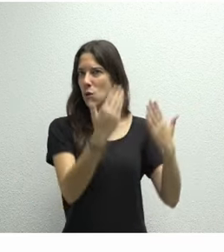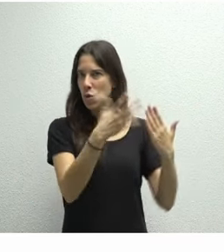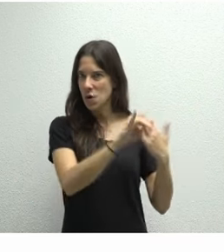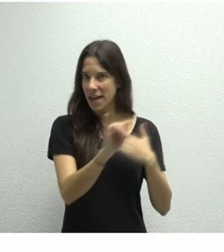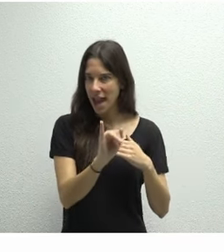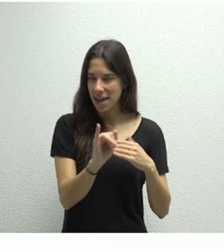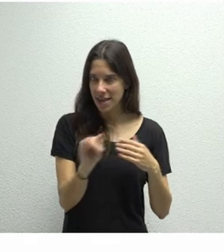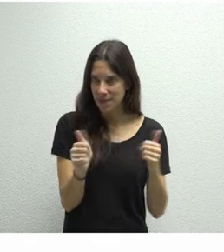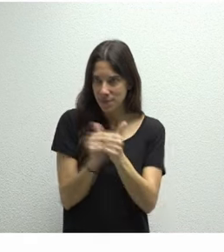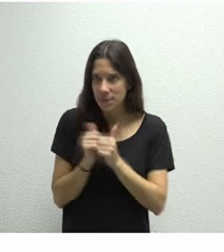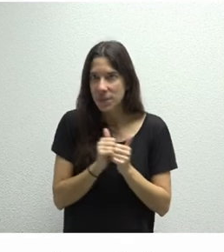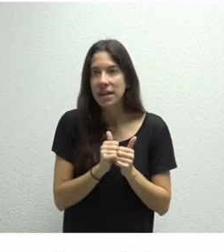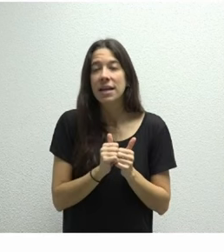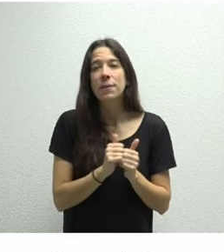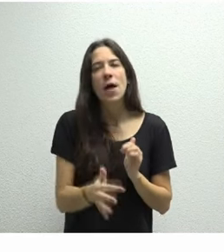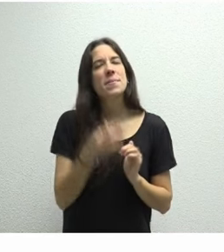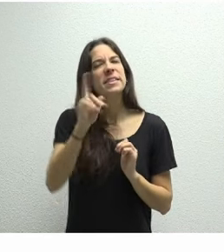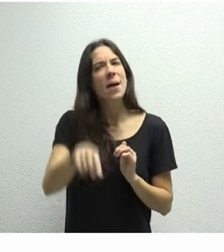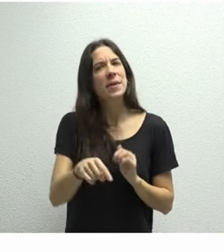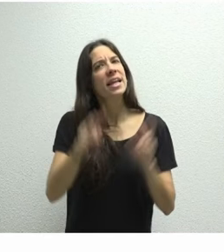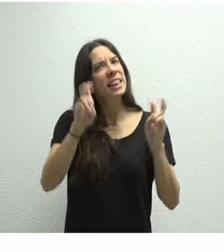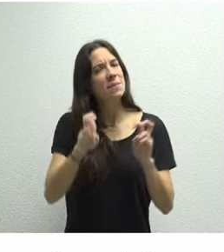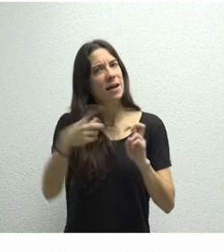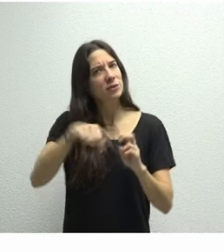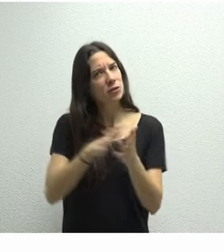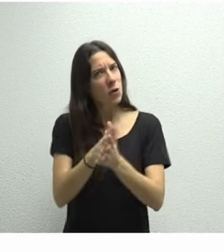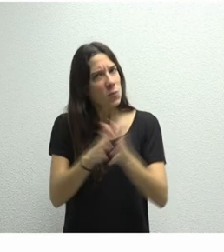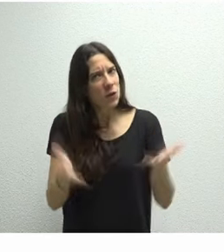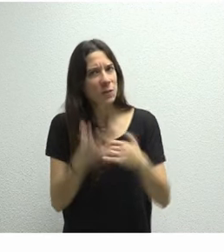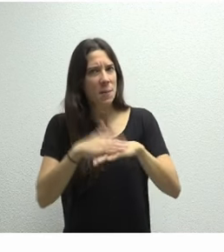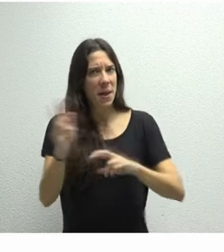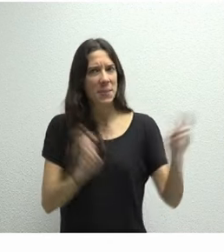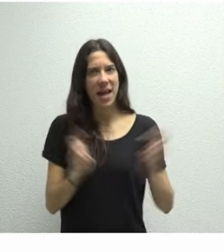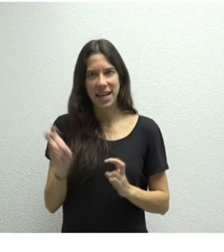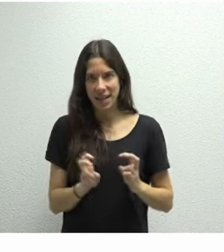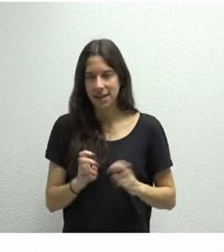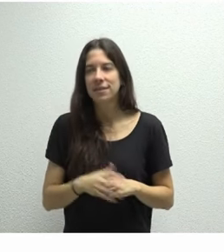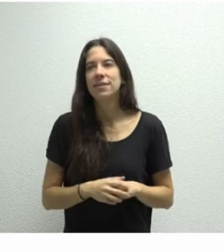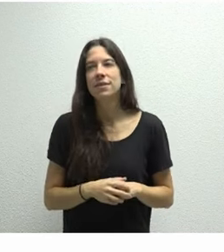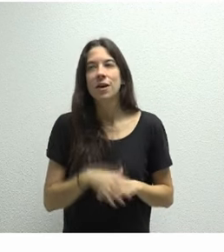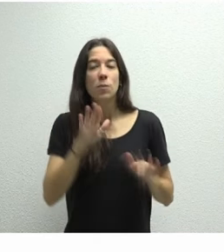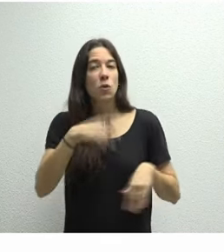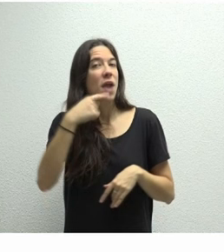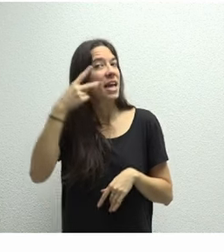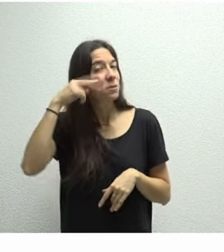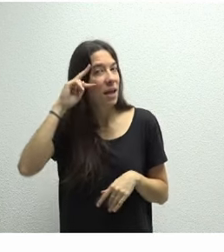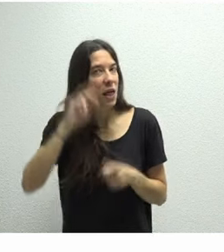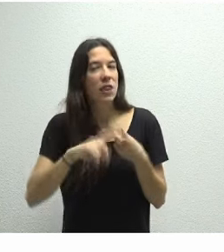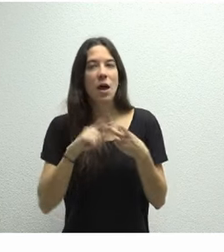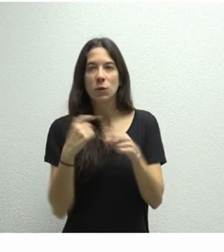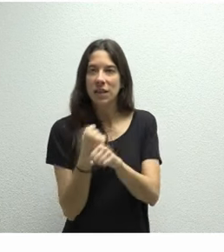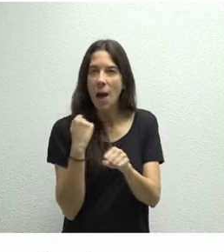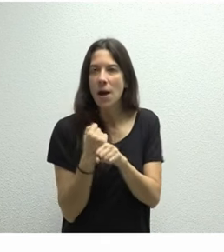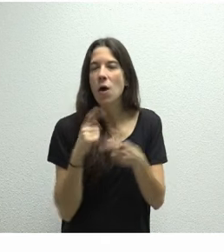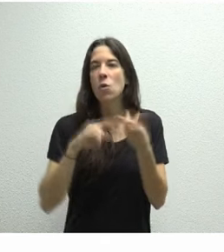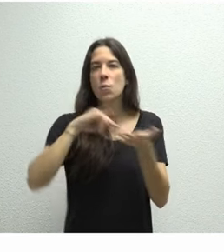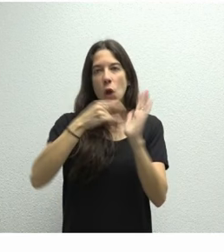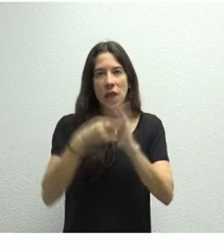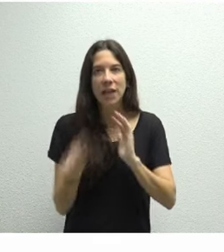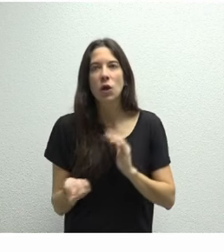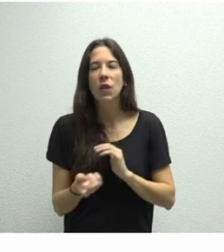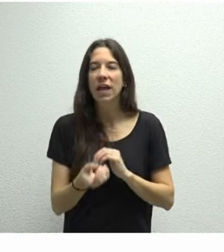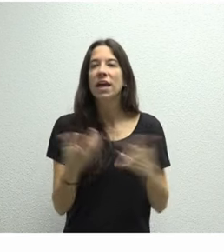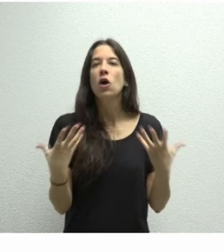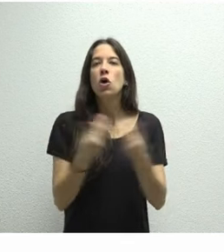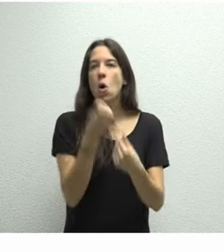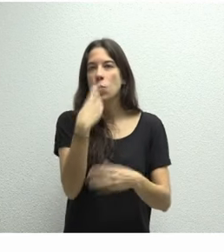que nos motiva a venir a todos aquí no por esta por esta experiencia este trabajo este proyecto no de con buenos apoyos que se